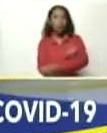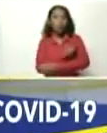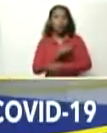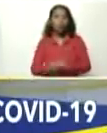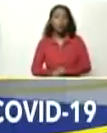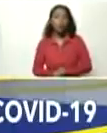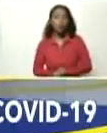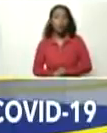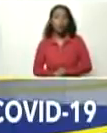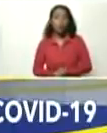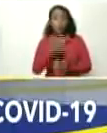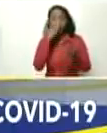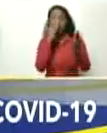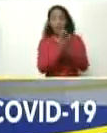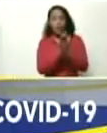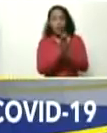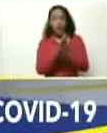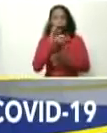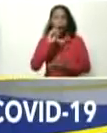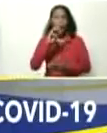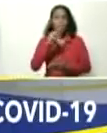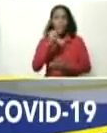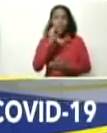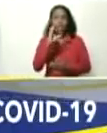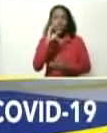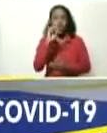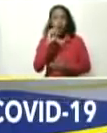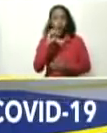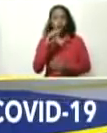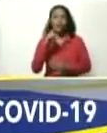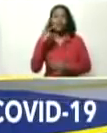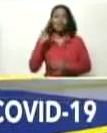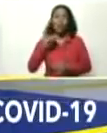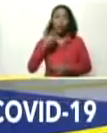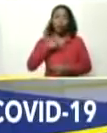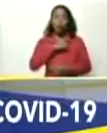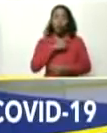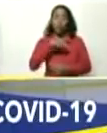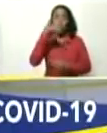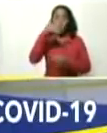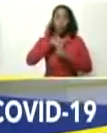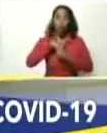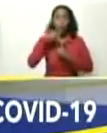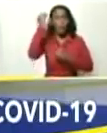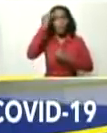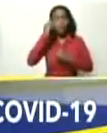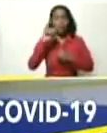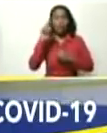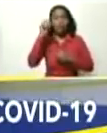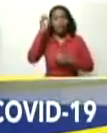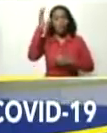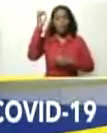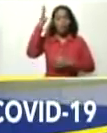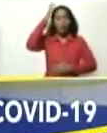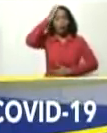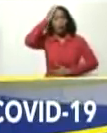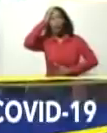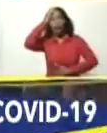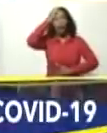La vacunación y frente al Omicron tenemos nosotros que aislarnos. No piensen que porque tengo un fuerte dolor de